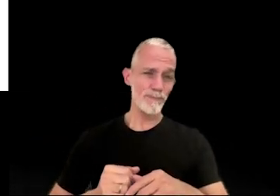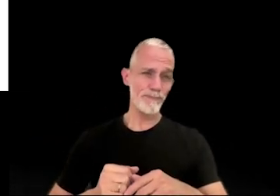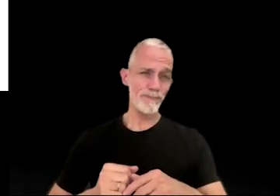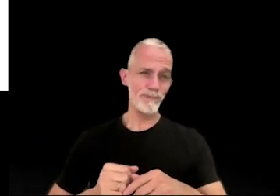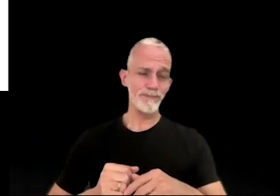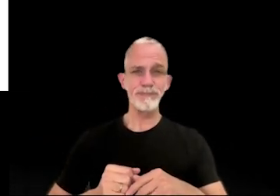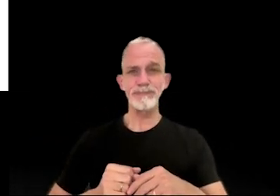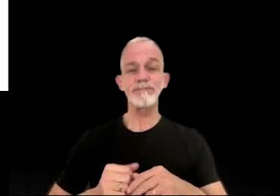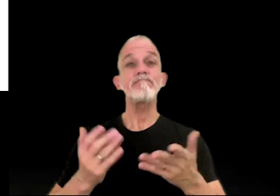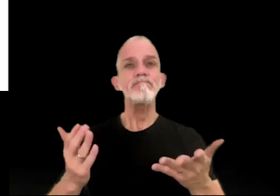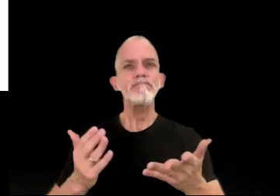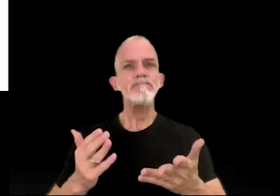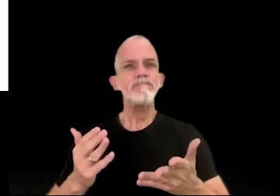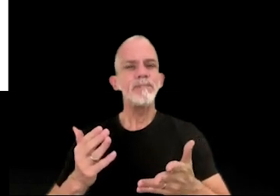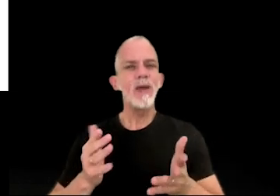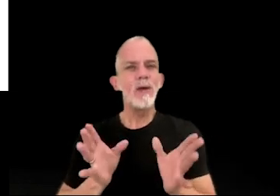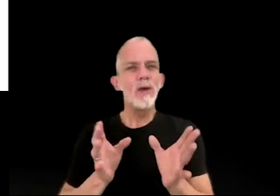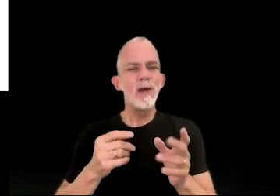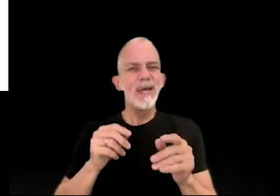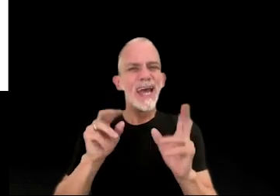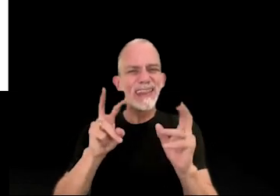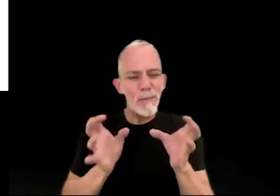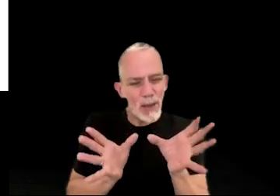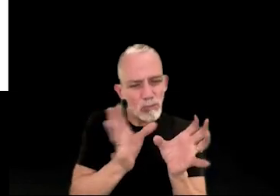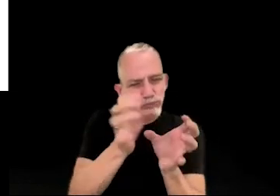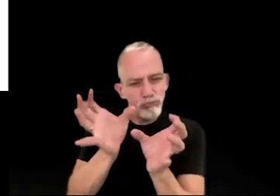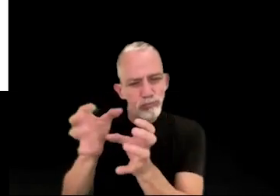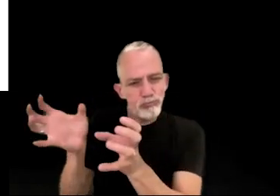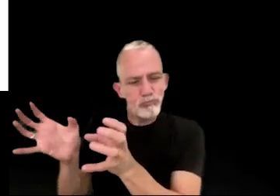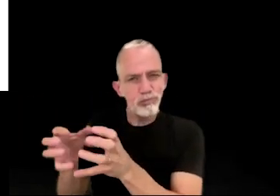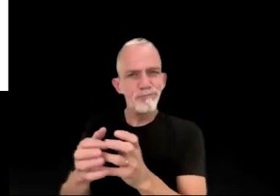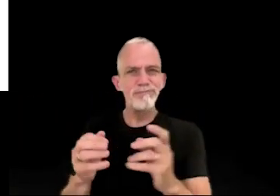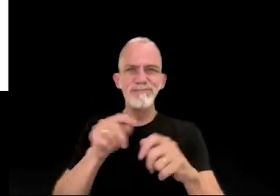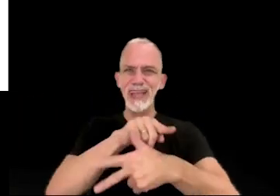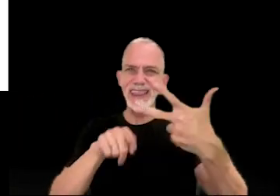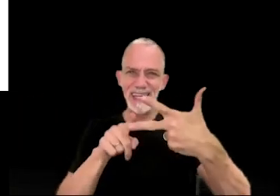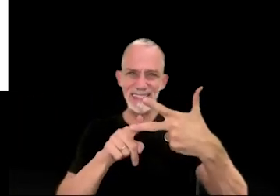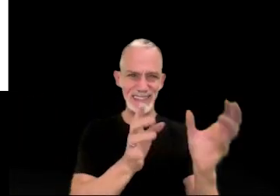en forma agrupada y lo resumí en 3 grandes